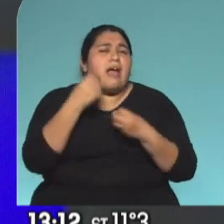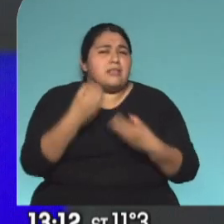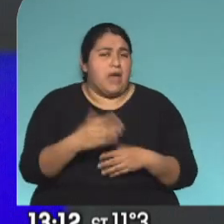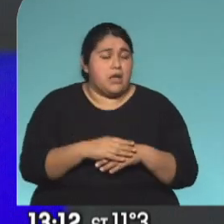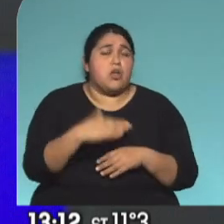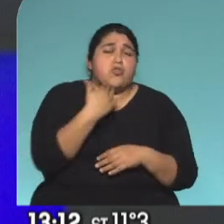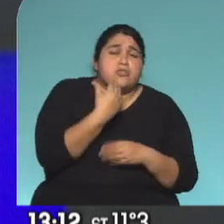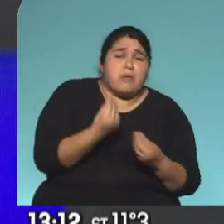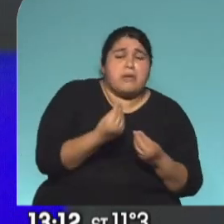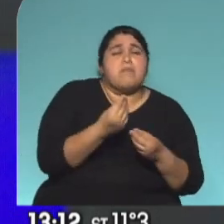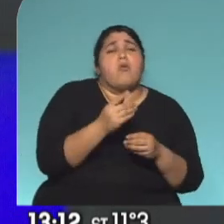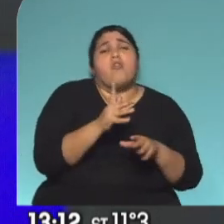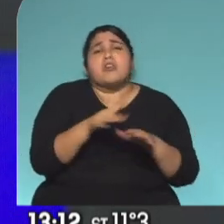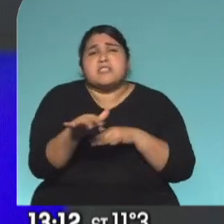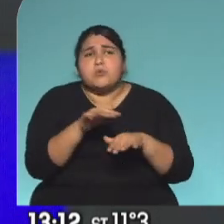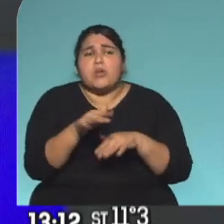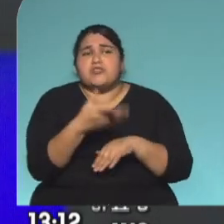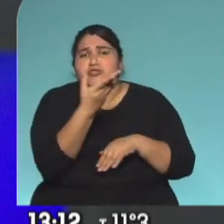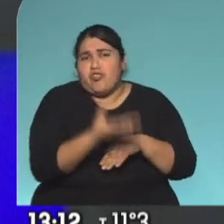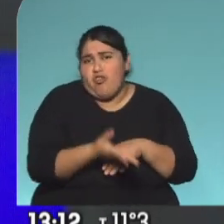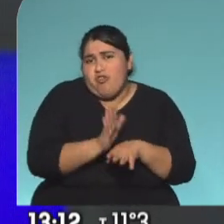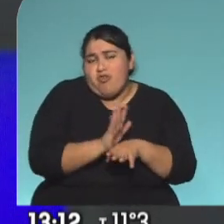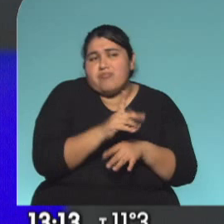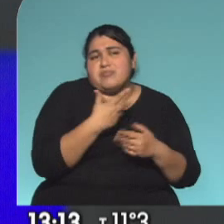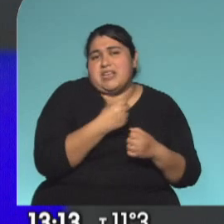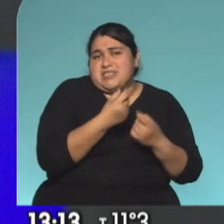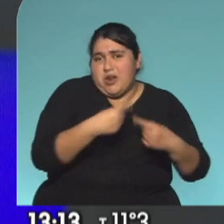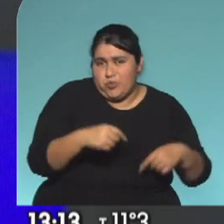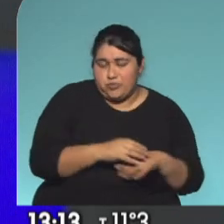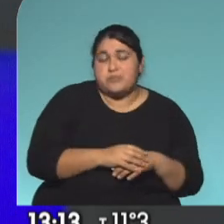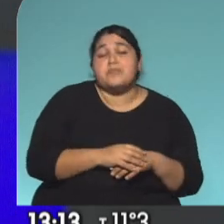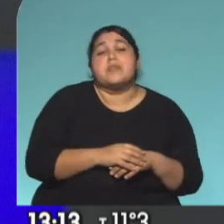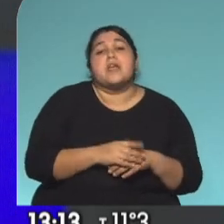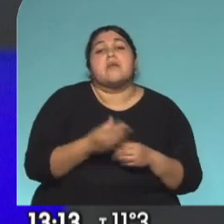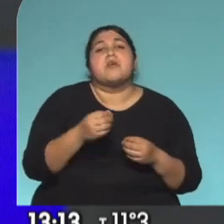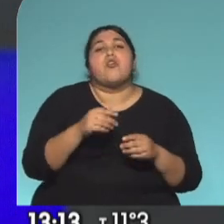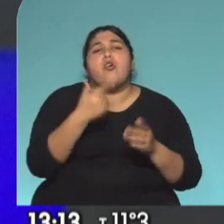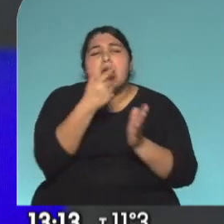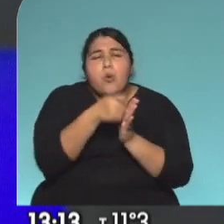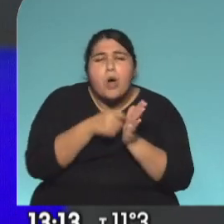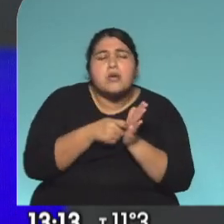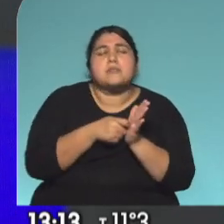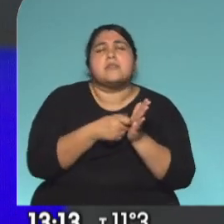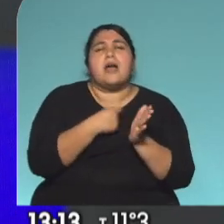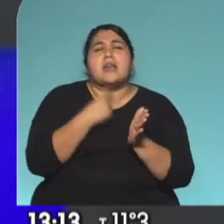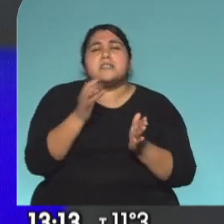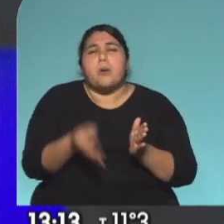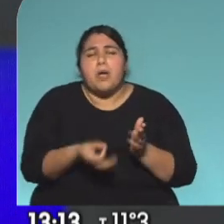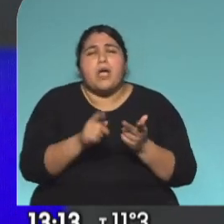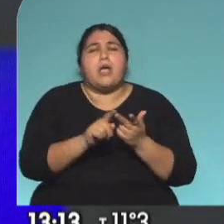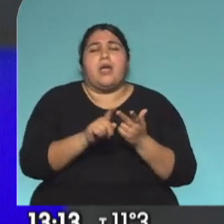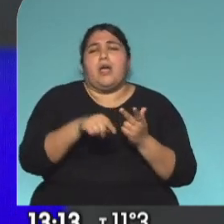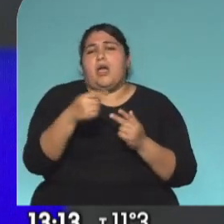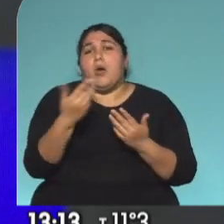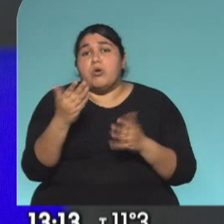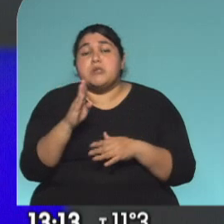sabe cuál puede ser el impacto de esta novedad sobre la campaña, pero cómo van las encuestas, la posibilidad